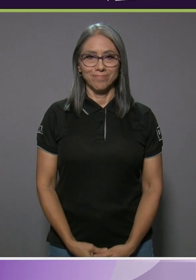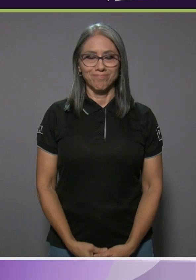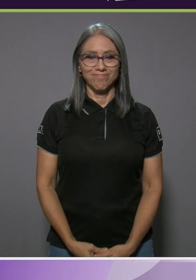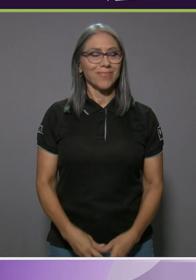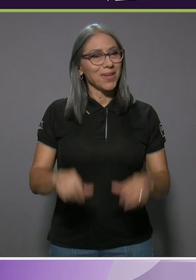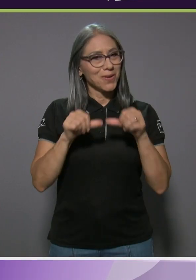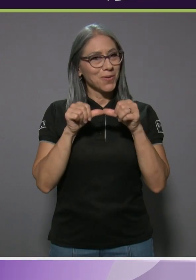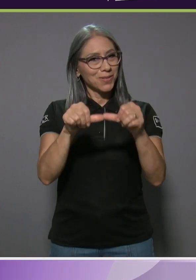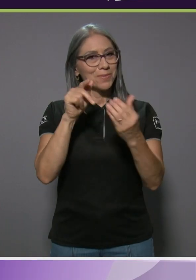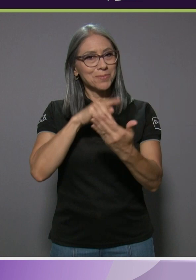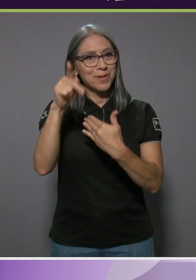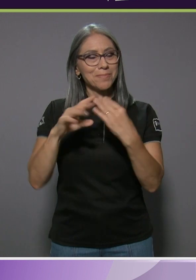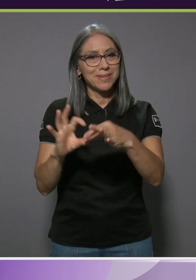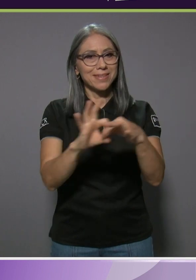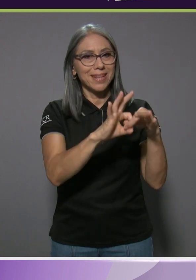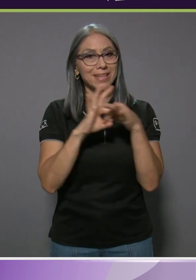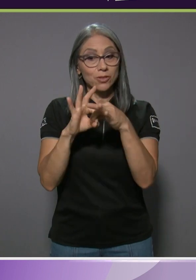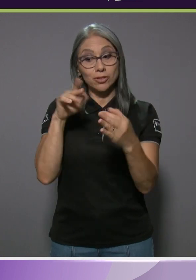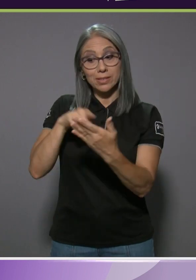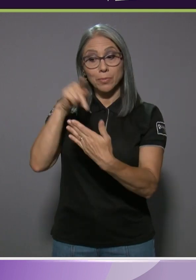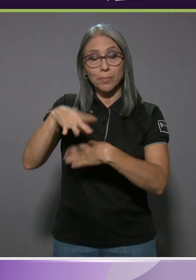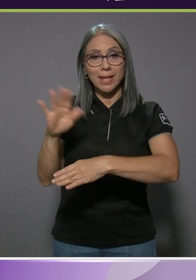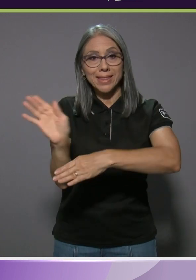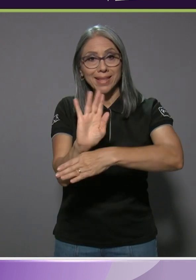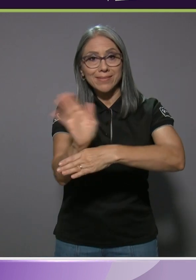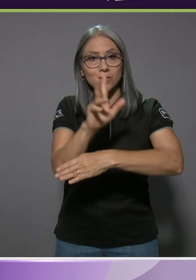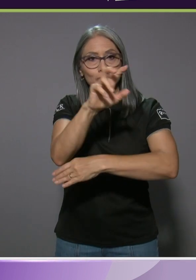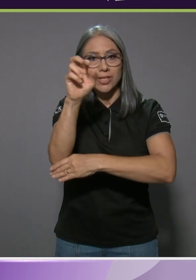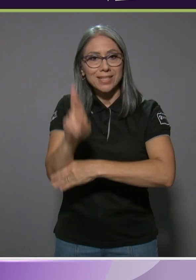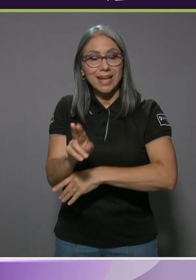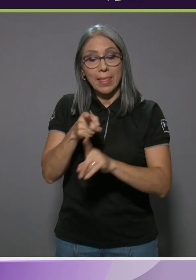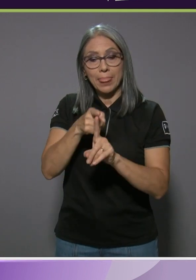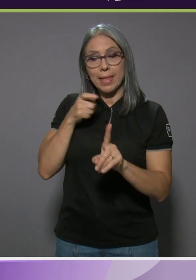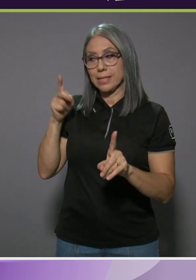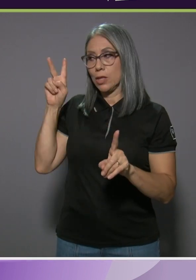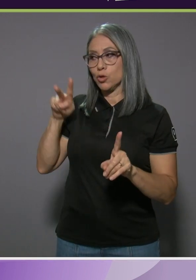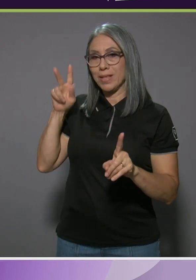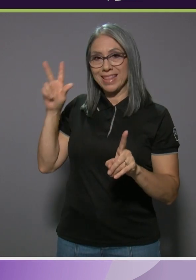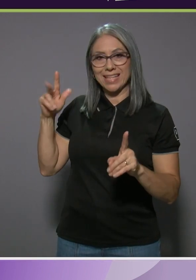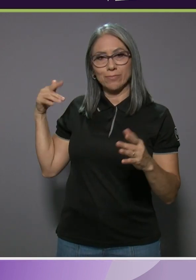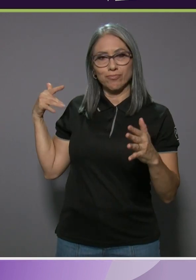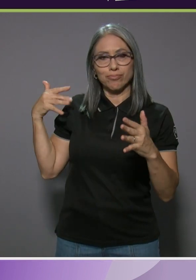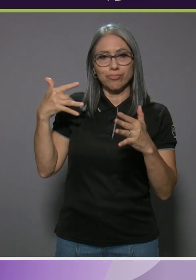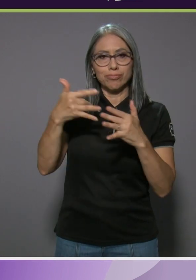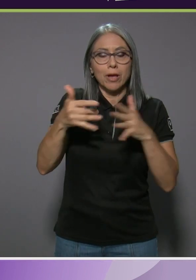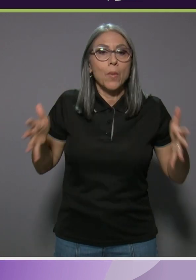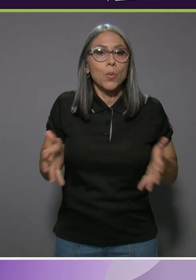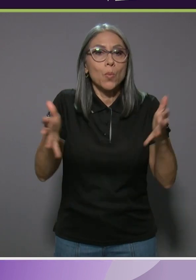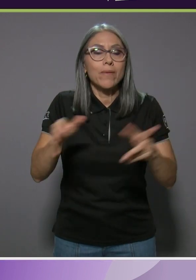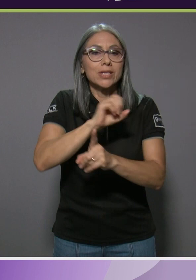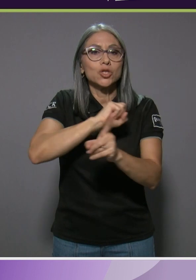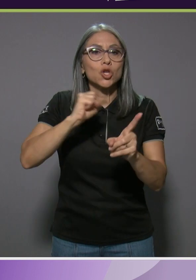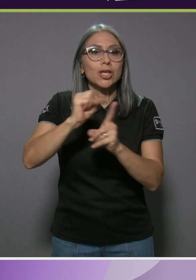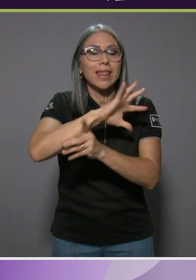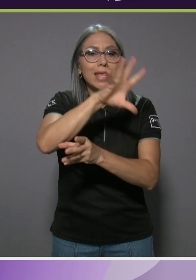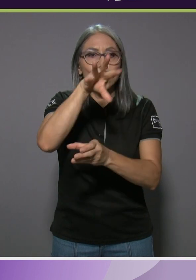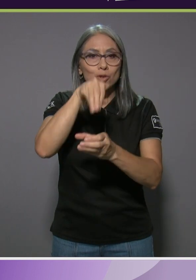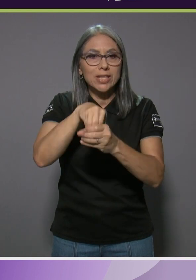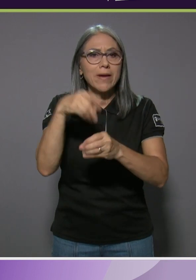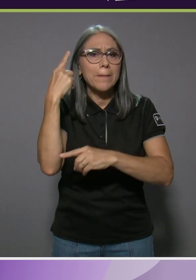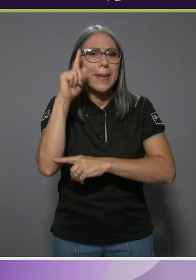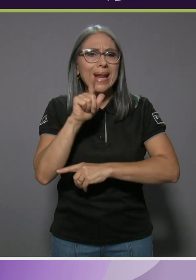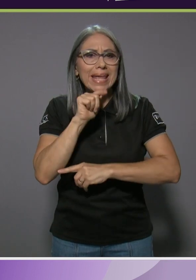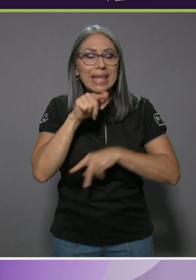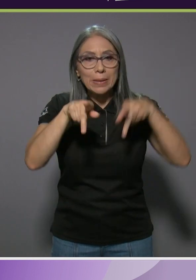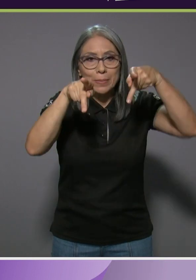Estamos de regreso en Nexos, el programa de televisión costarricense que desde el año 2003 promueve una sociedad más inclusiva para las personas